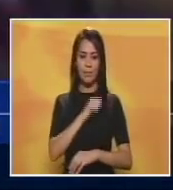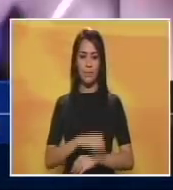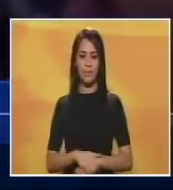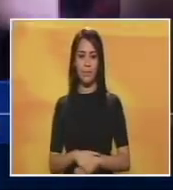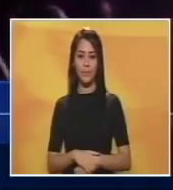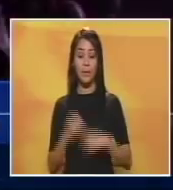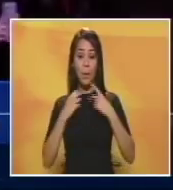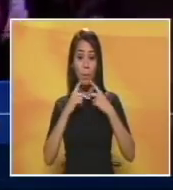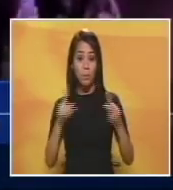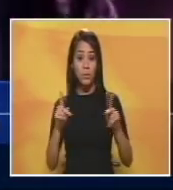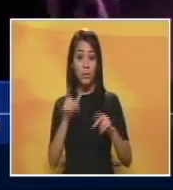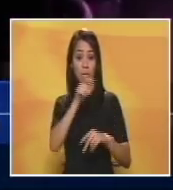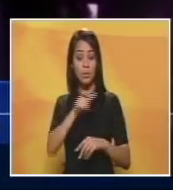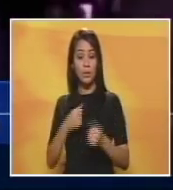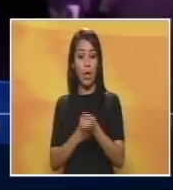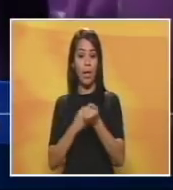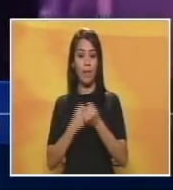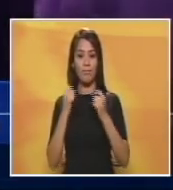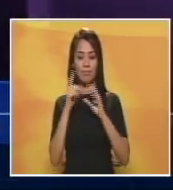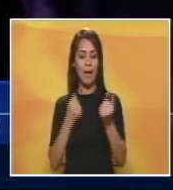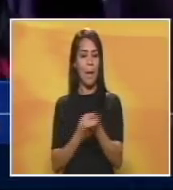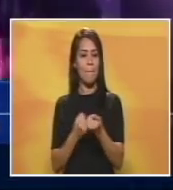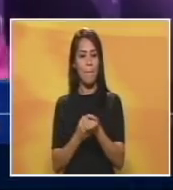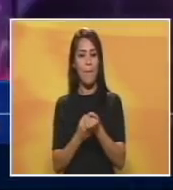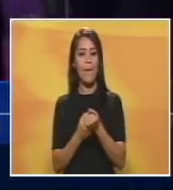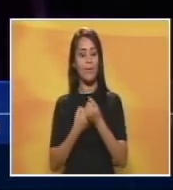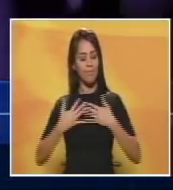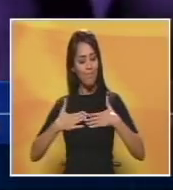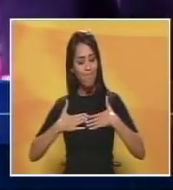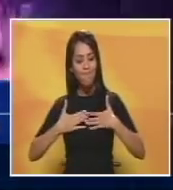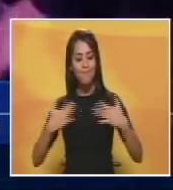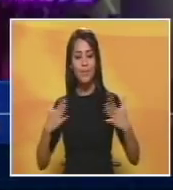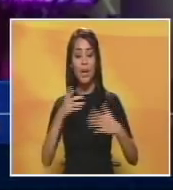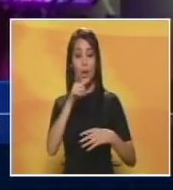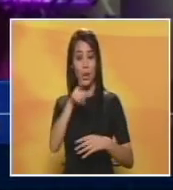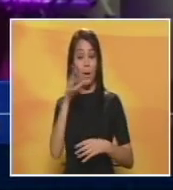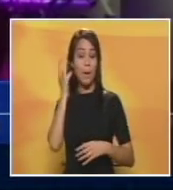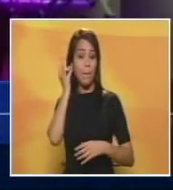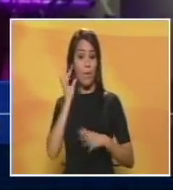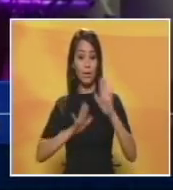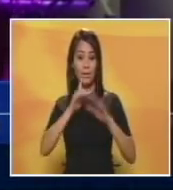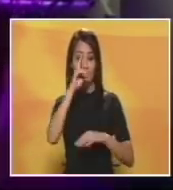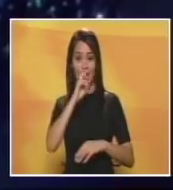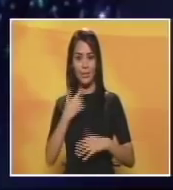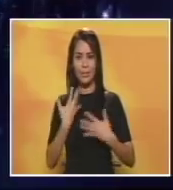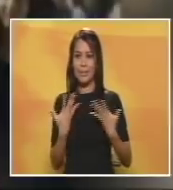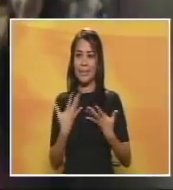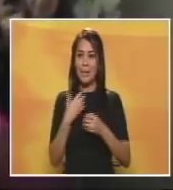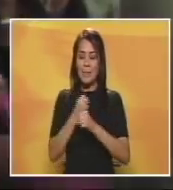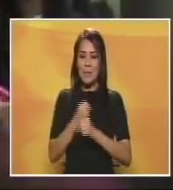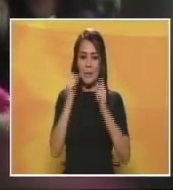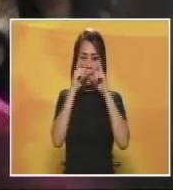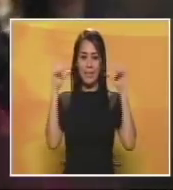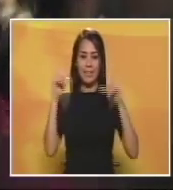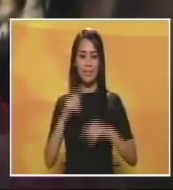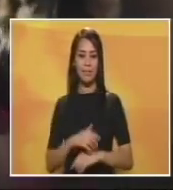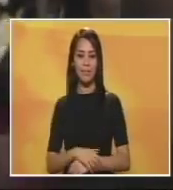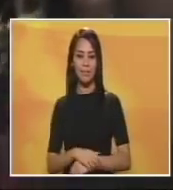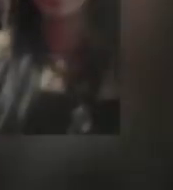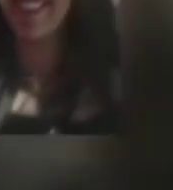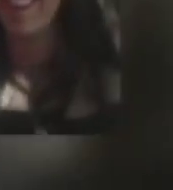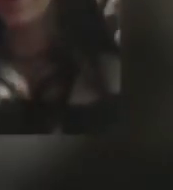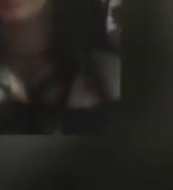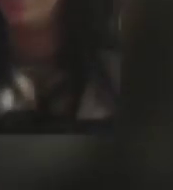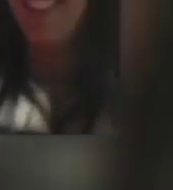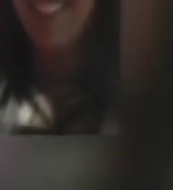publicación, sus seguidores no tardaron en reaccionar y apoyar la acción generosa que tuvo con Valentina, quien nunca se esperó esta sorpresa.